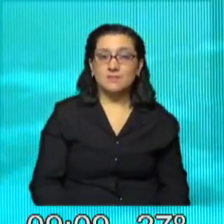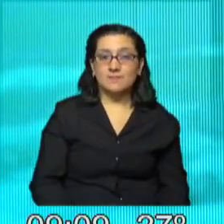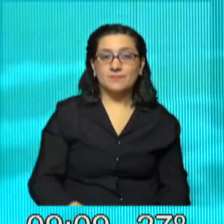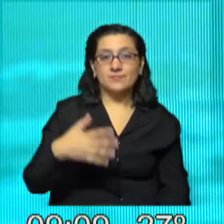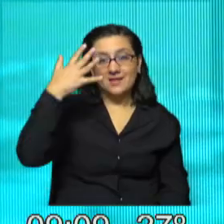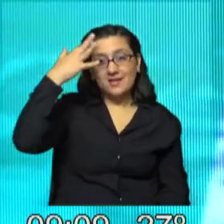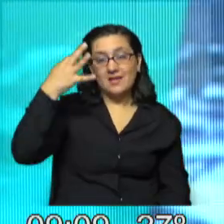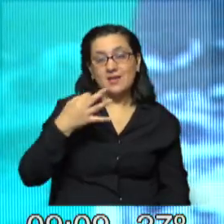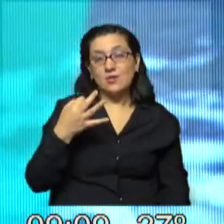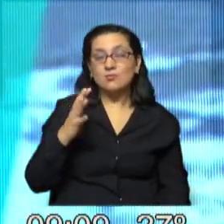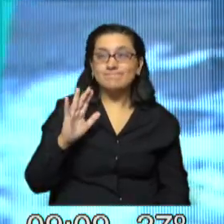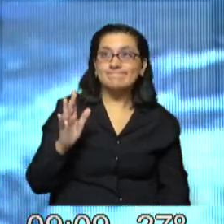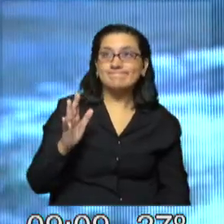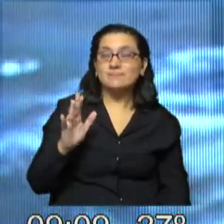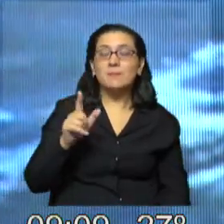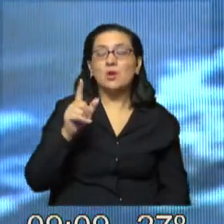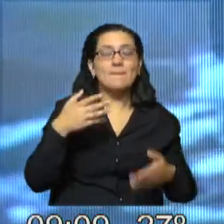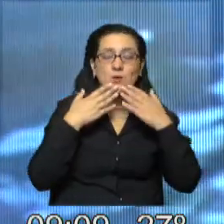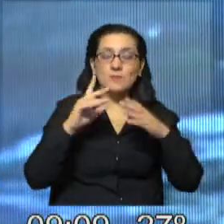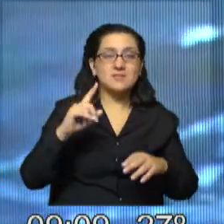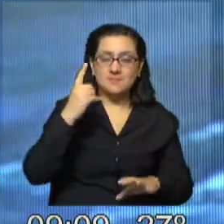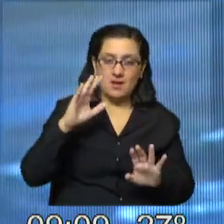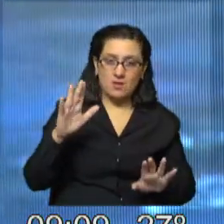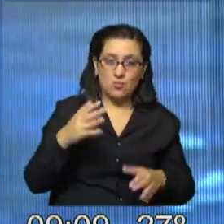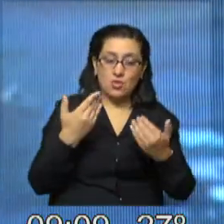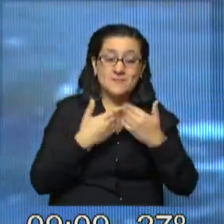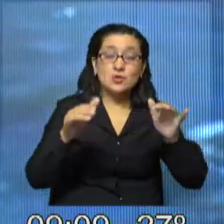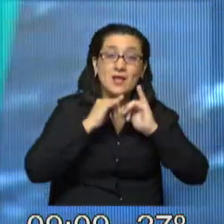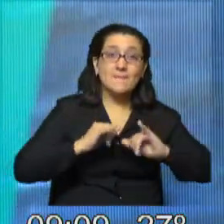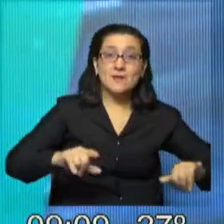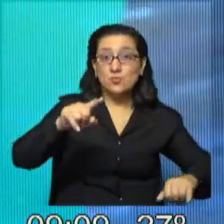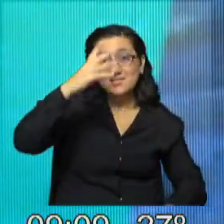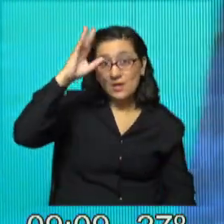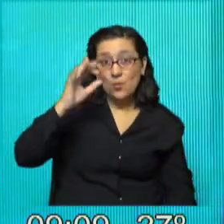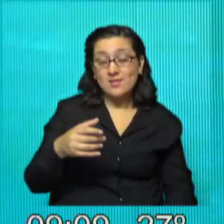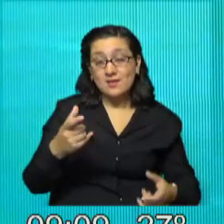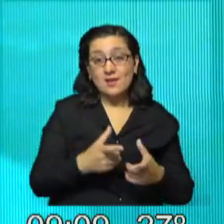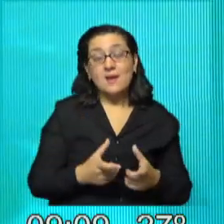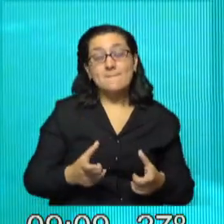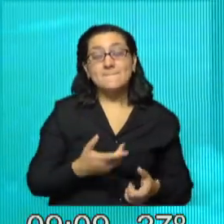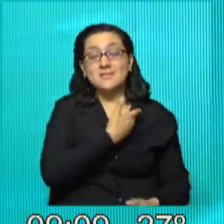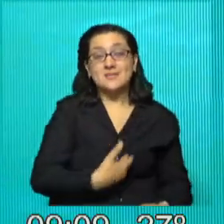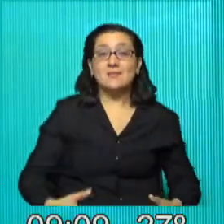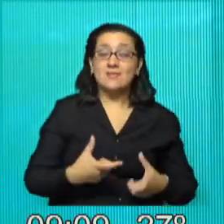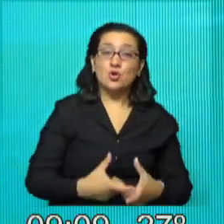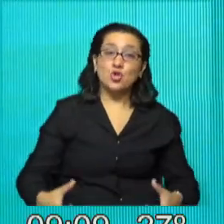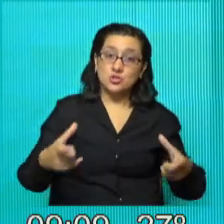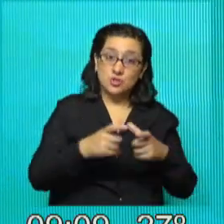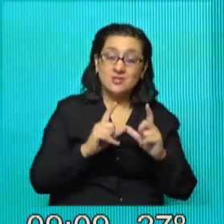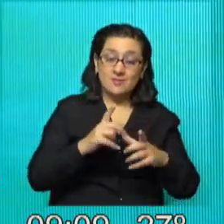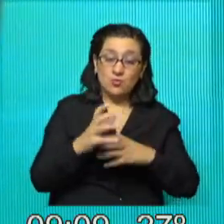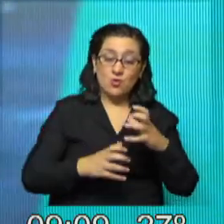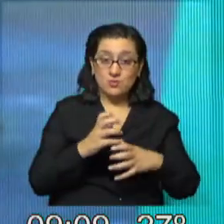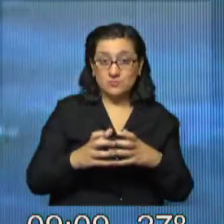que... Pero la pregunta central. Cuando arrancó la campaña, ¿ustedes se acuerdan que Robert Silva y la coalición de gobierno